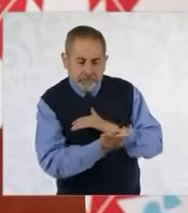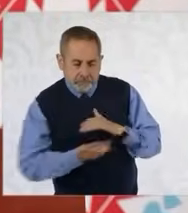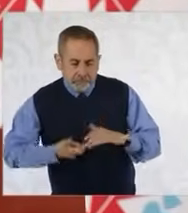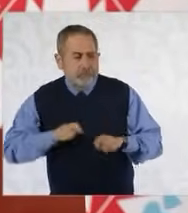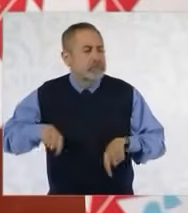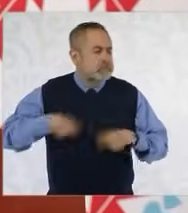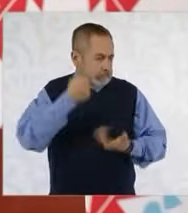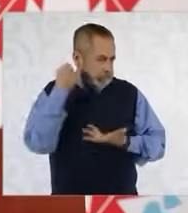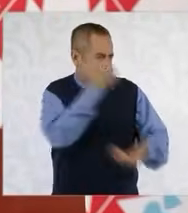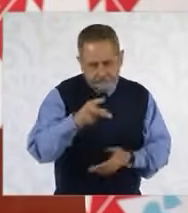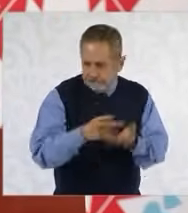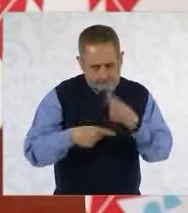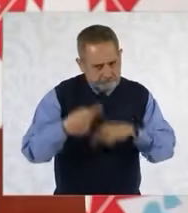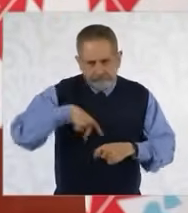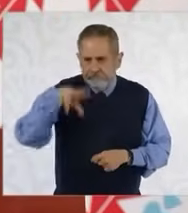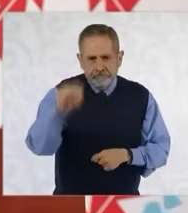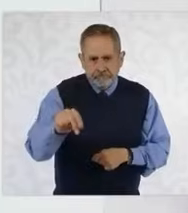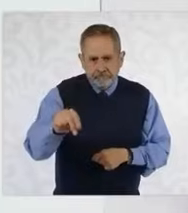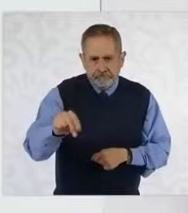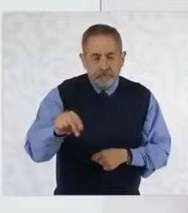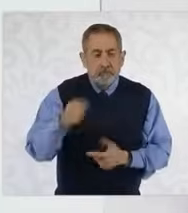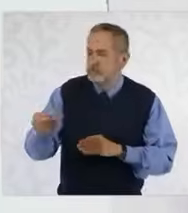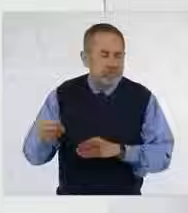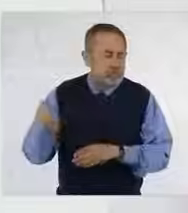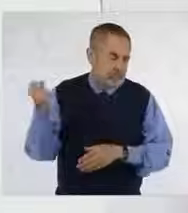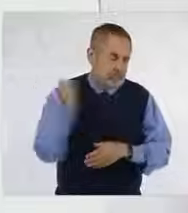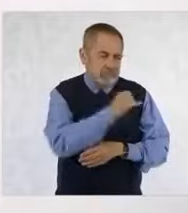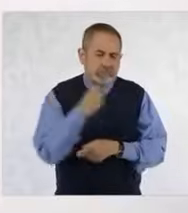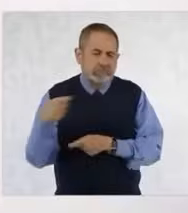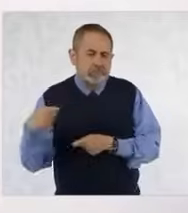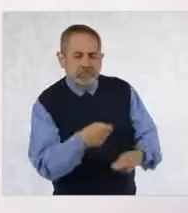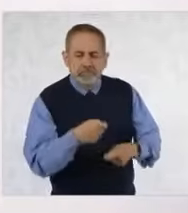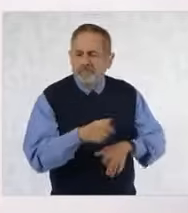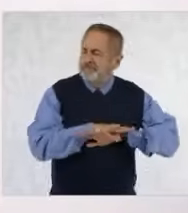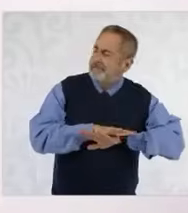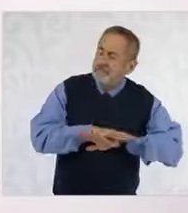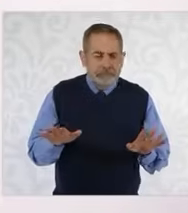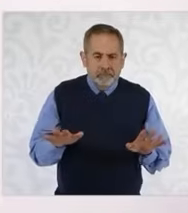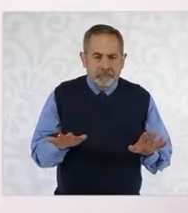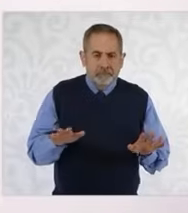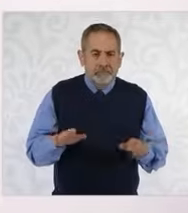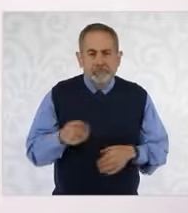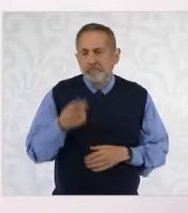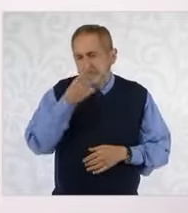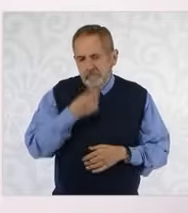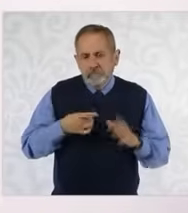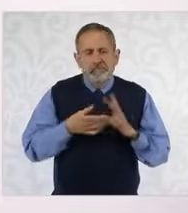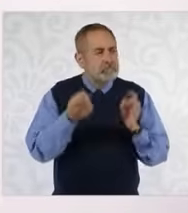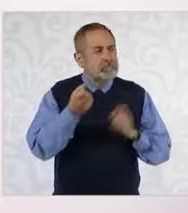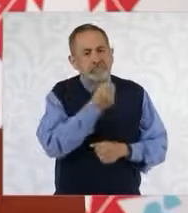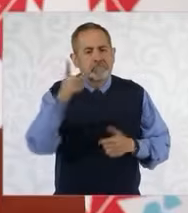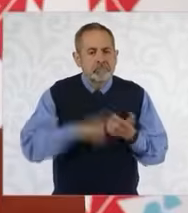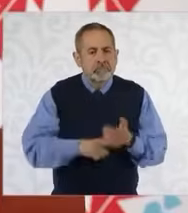la aprobación del presupuesto, ni va a haber etiquetados, que me comentaron que hay algunos